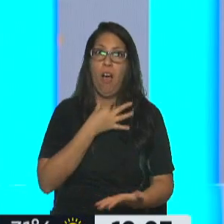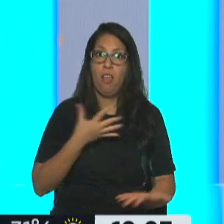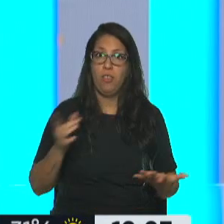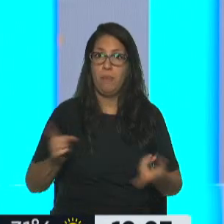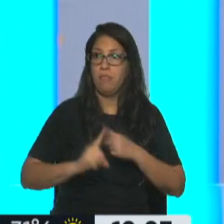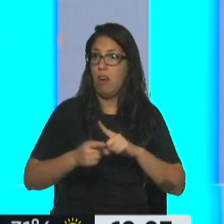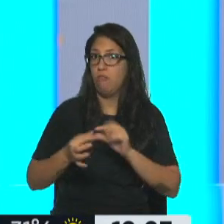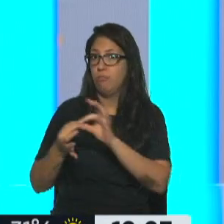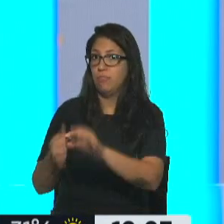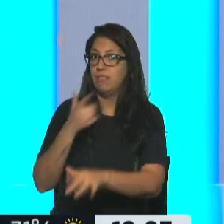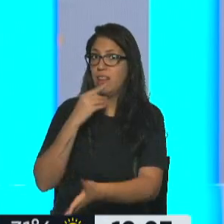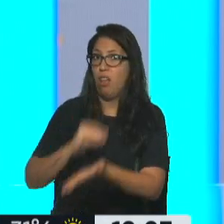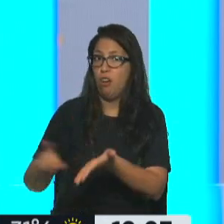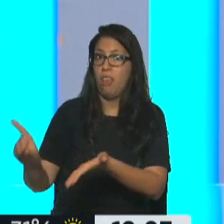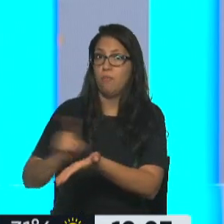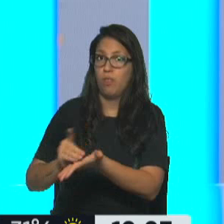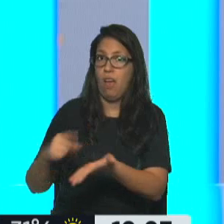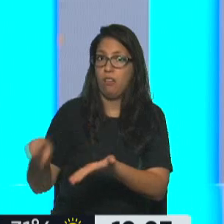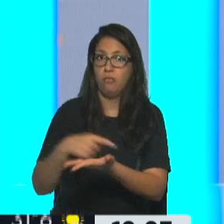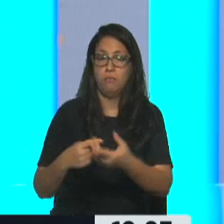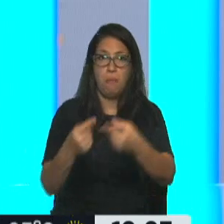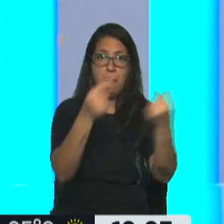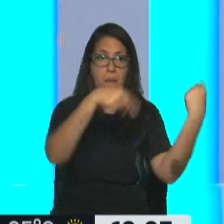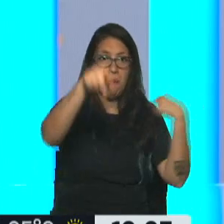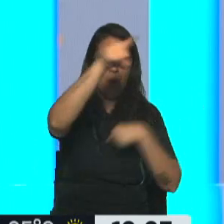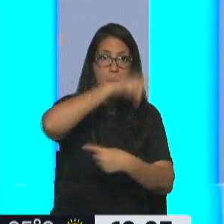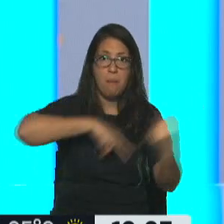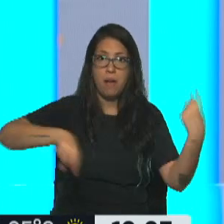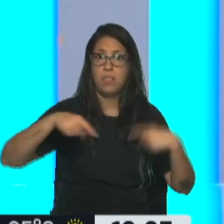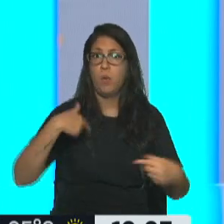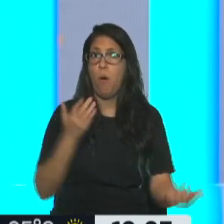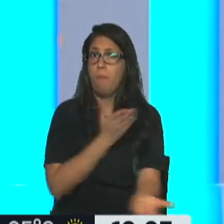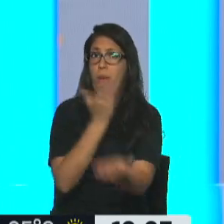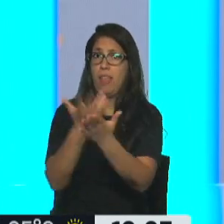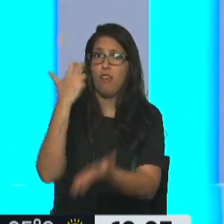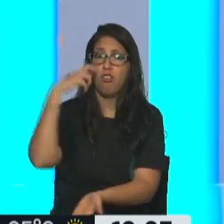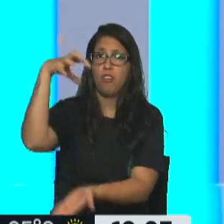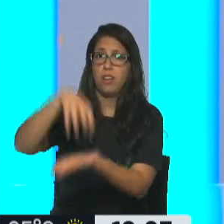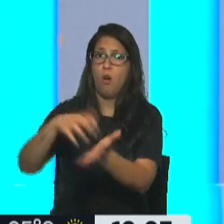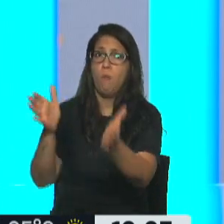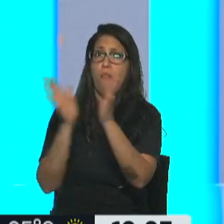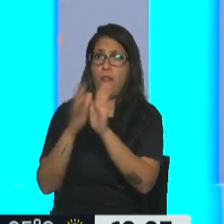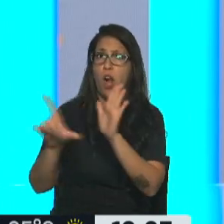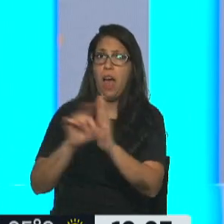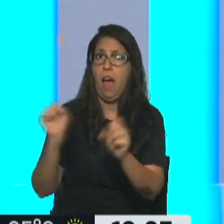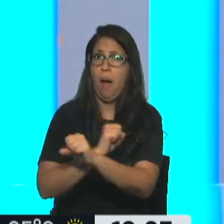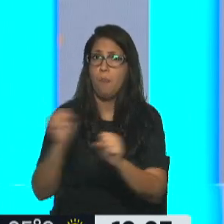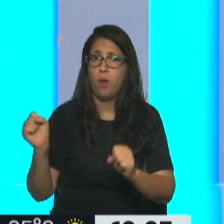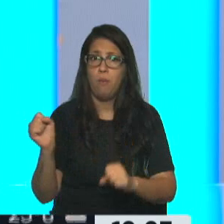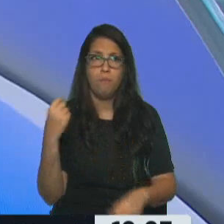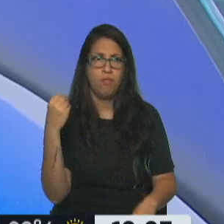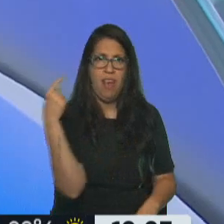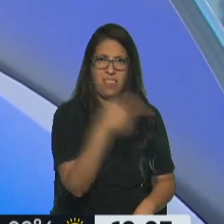senadores con los diputados y senadores Entonces si estás pidiéndole al congreso que por favor te saque la ley Por qué